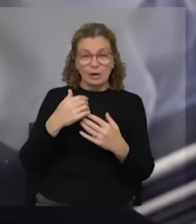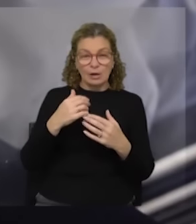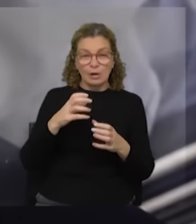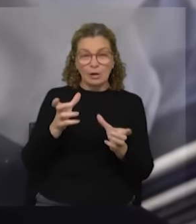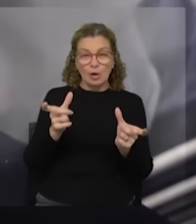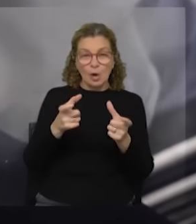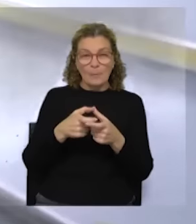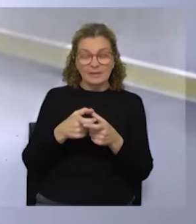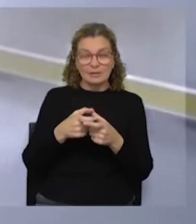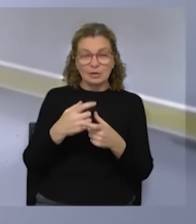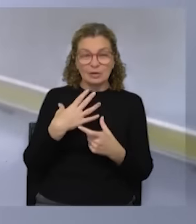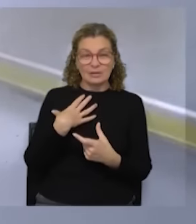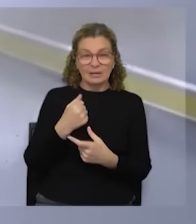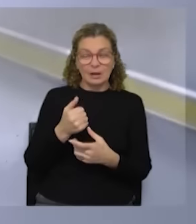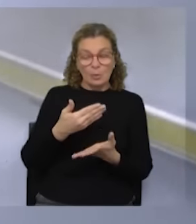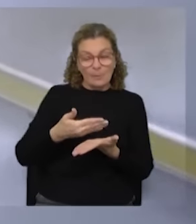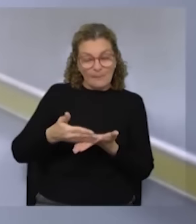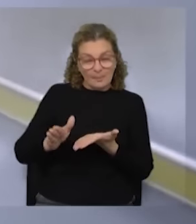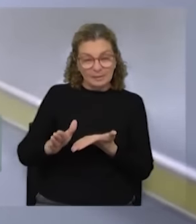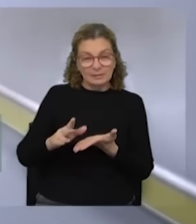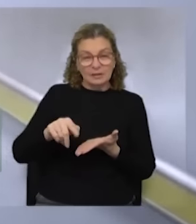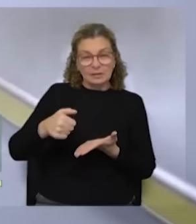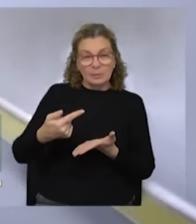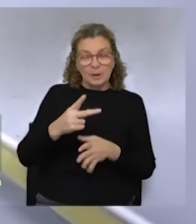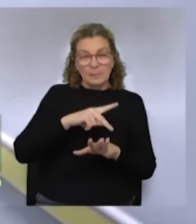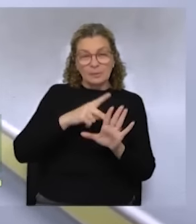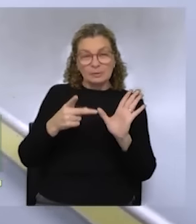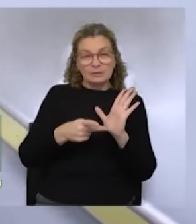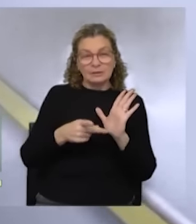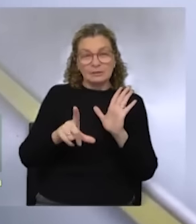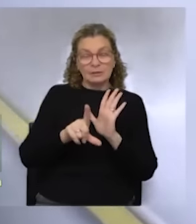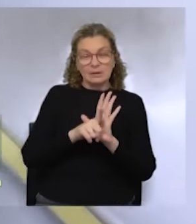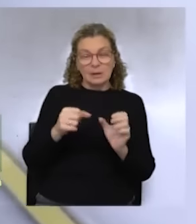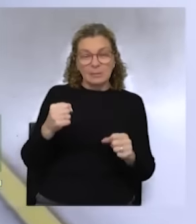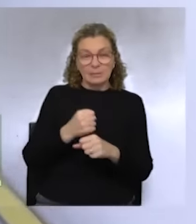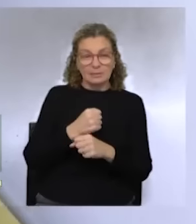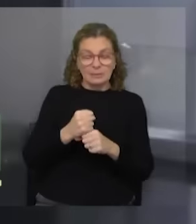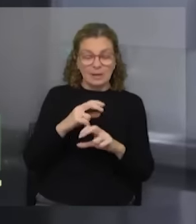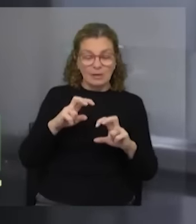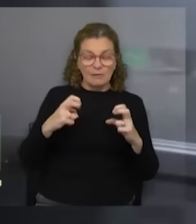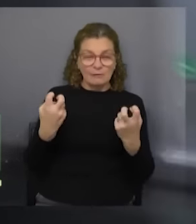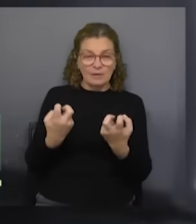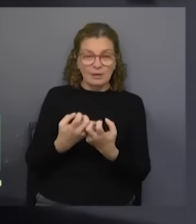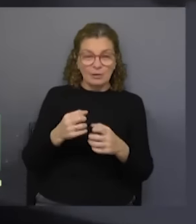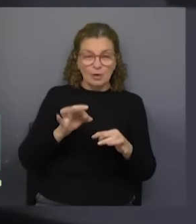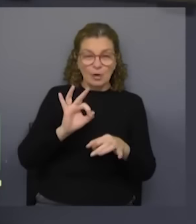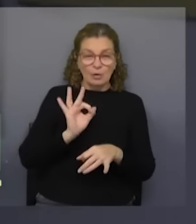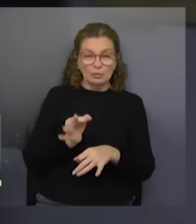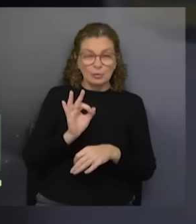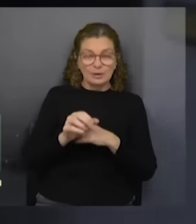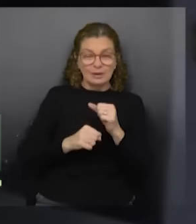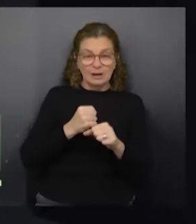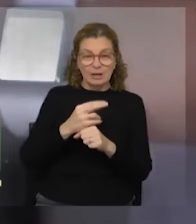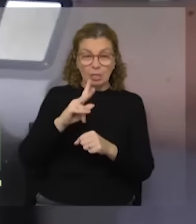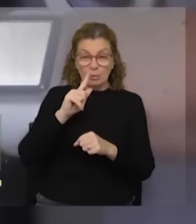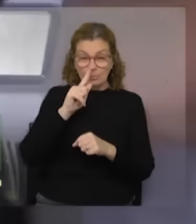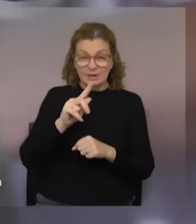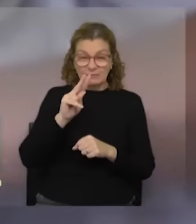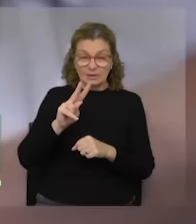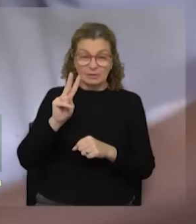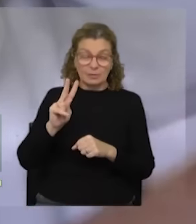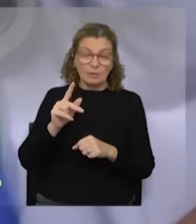de senadores pospuso su tratamiento este proyecto de ley que había sido aprobado en la cámara baja en octubre de 2022 y que cabe la